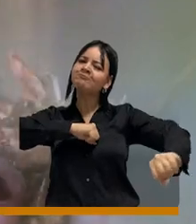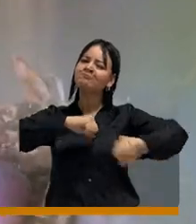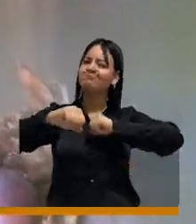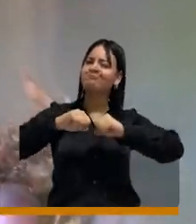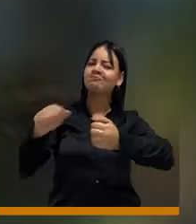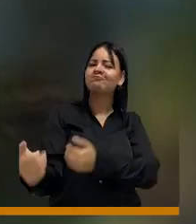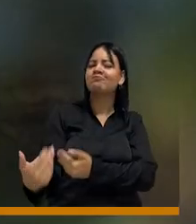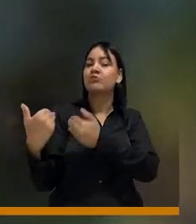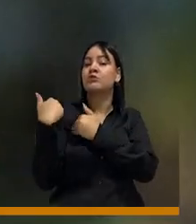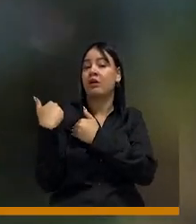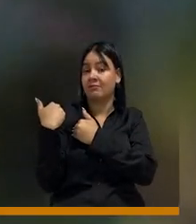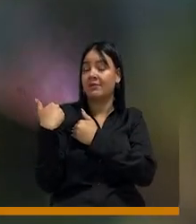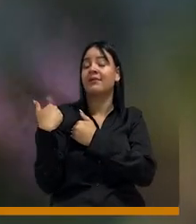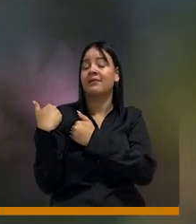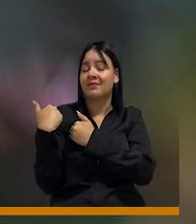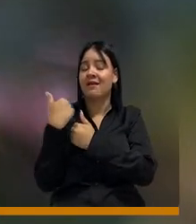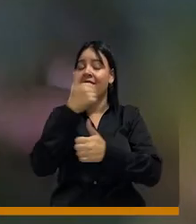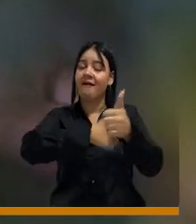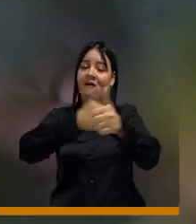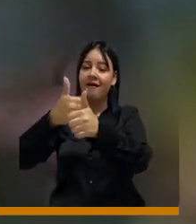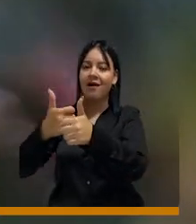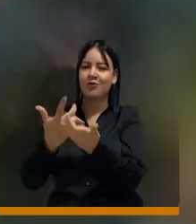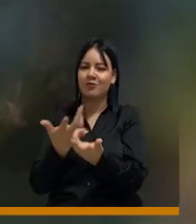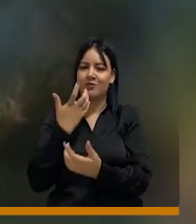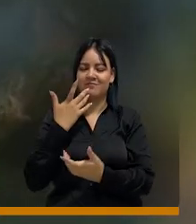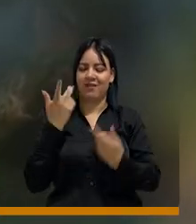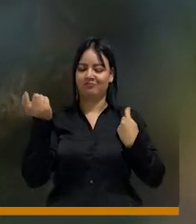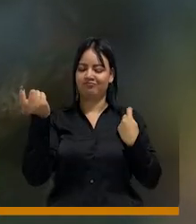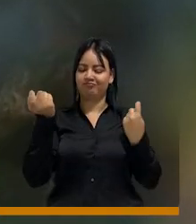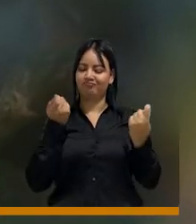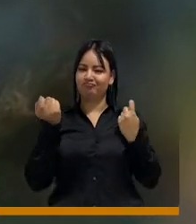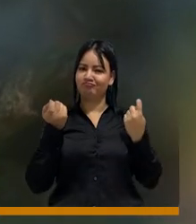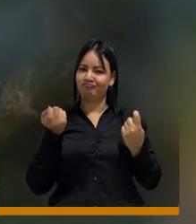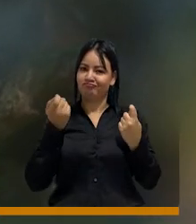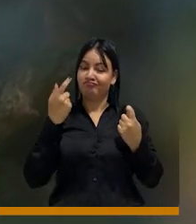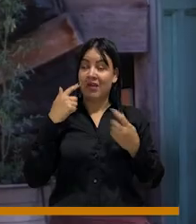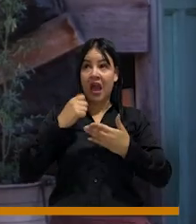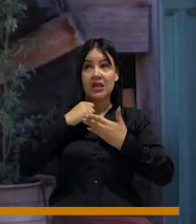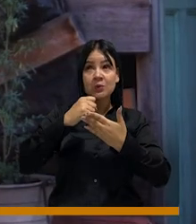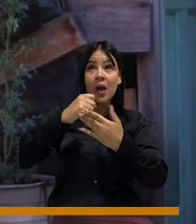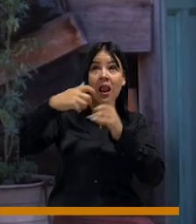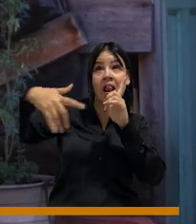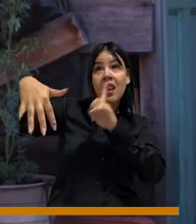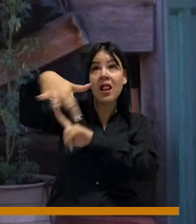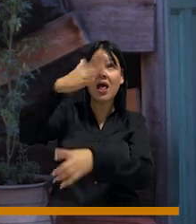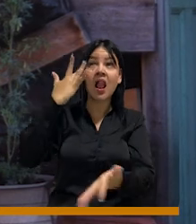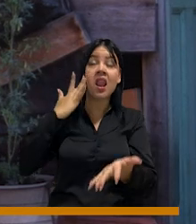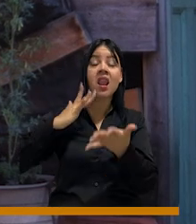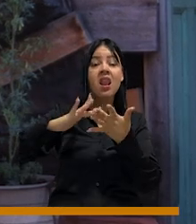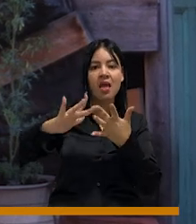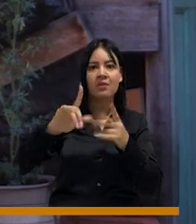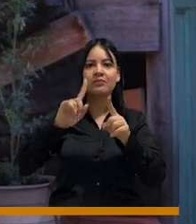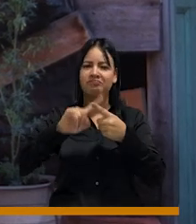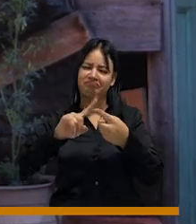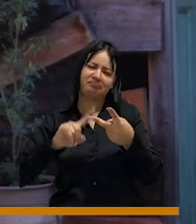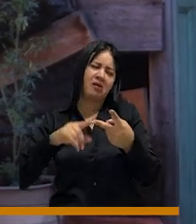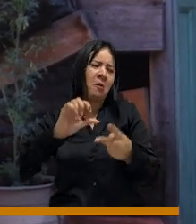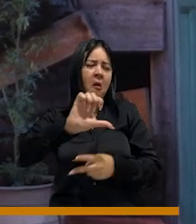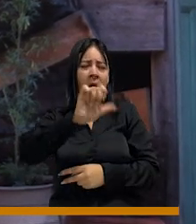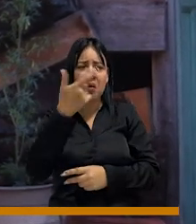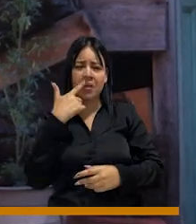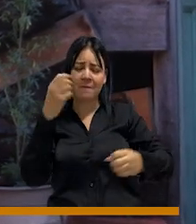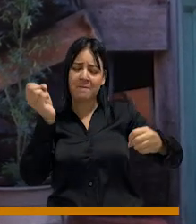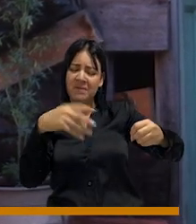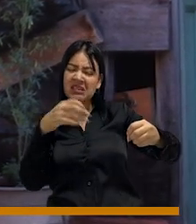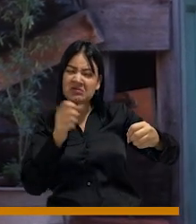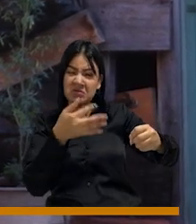acciones responsables por el clima, acciones donde vamos a controlar nuestra huella ambiental, vamos a hacerle una gestión responsable a todos los residuos